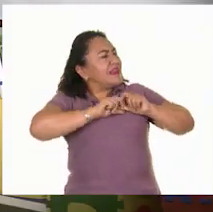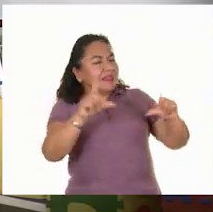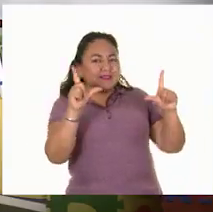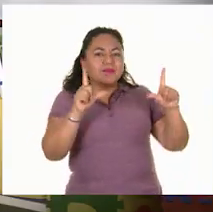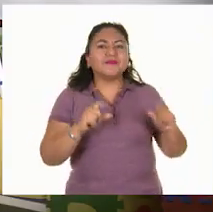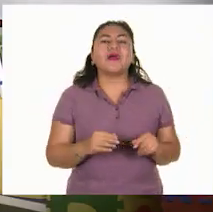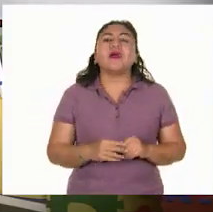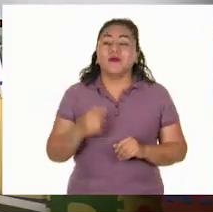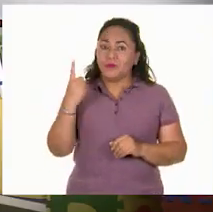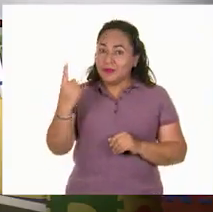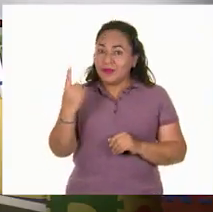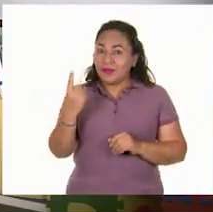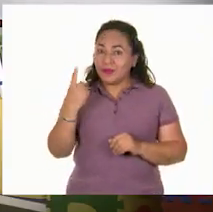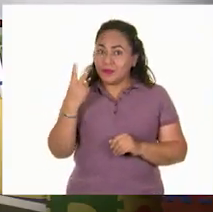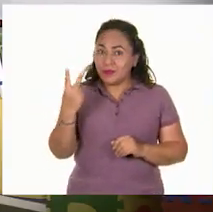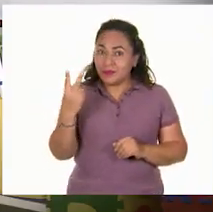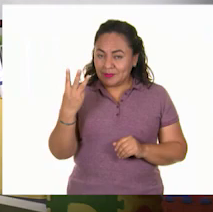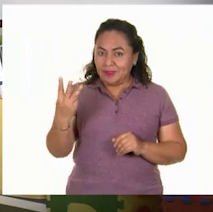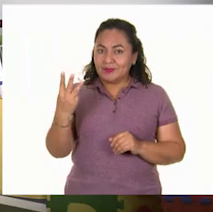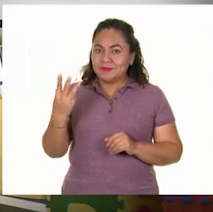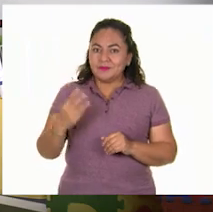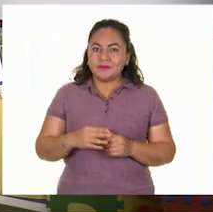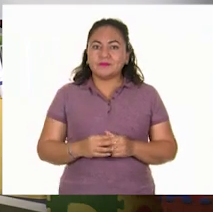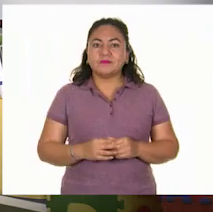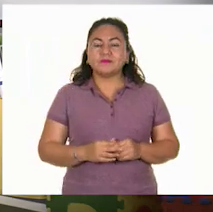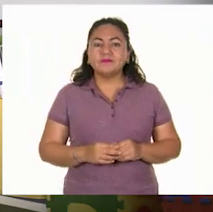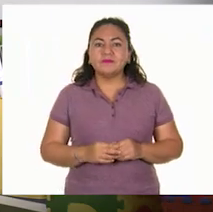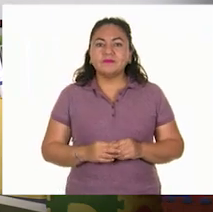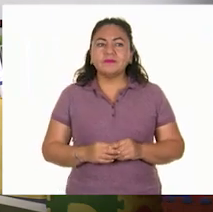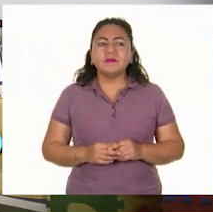Una, dos, tres.